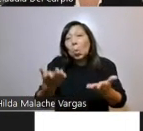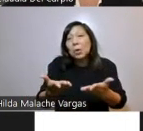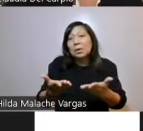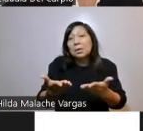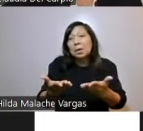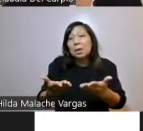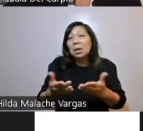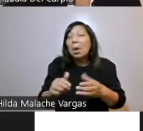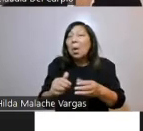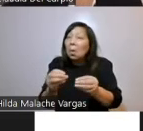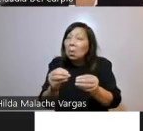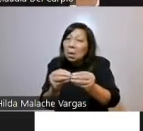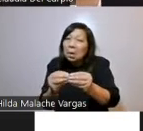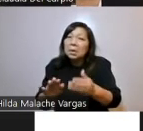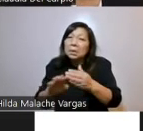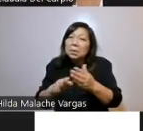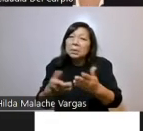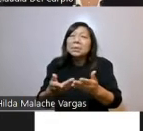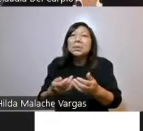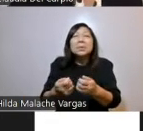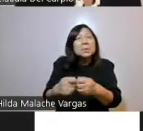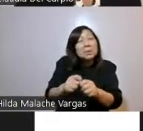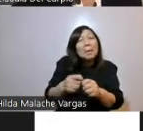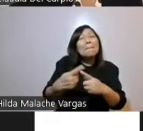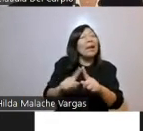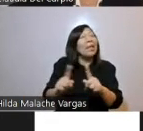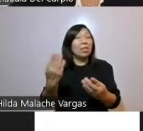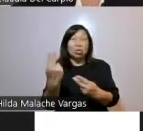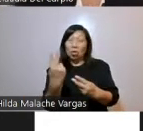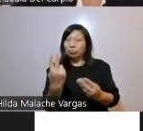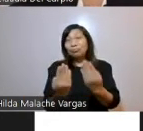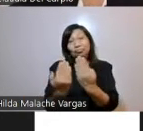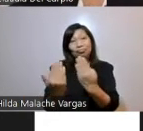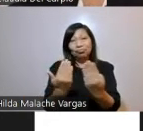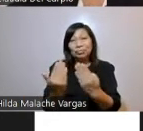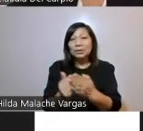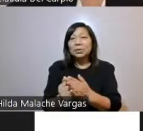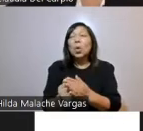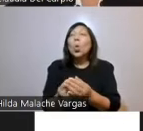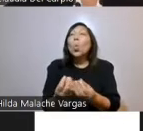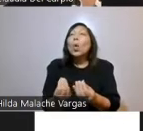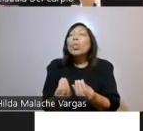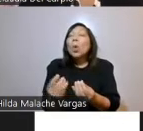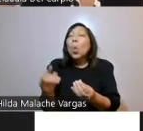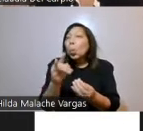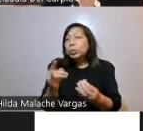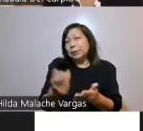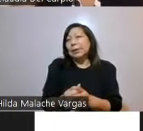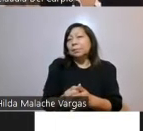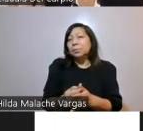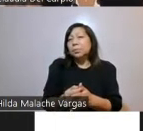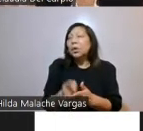a base de agua o los lubricantes a base de silicona. La diferencia entre ambos es principalmente la duración. Si